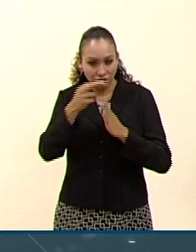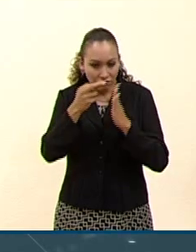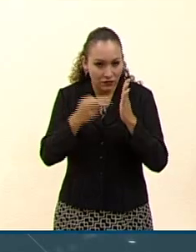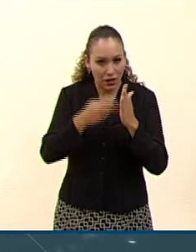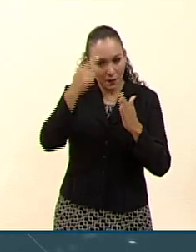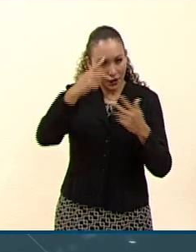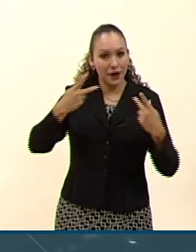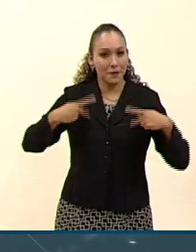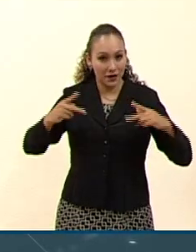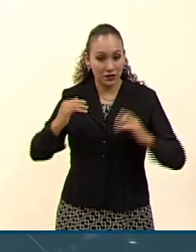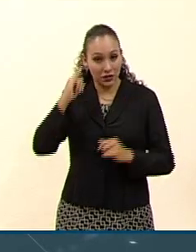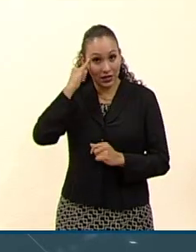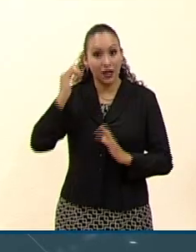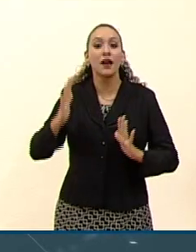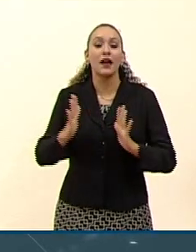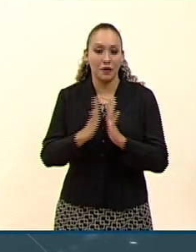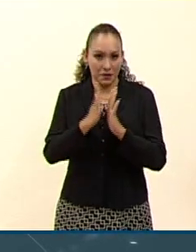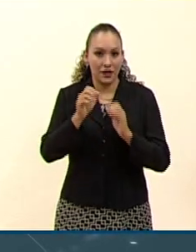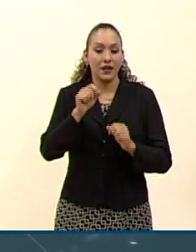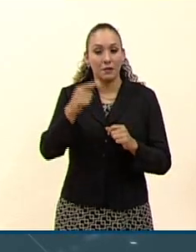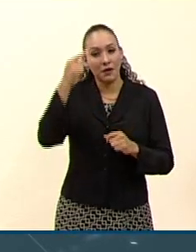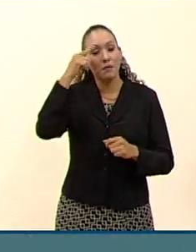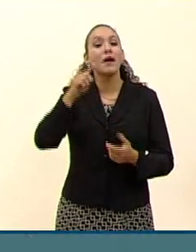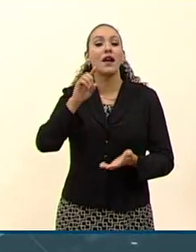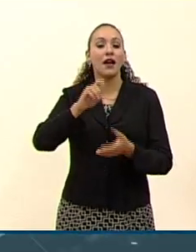personas indígenas y con discapacidad.